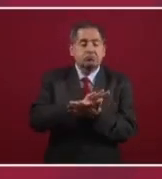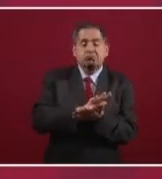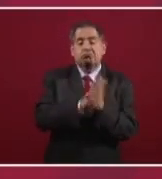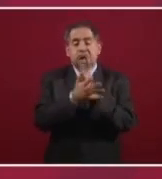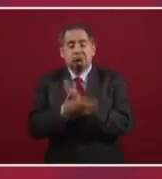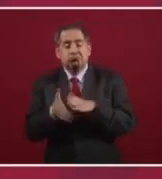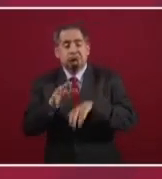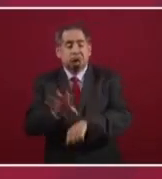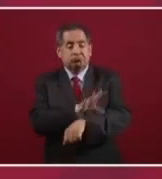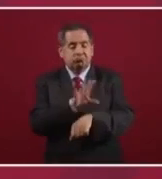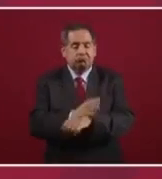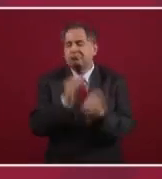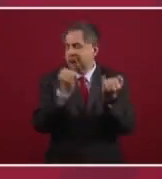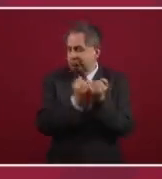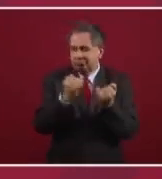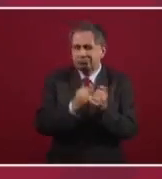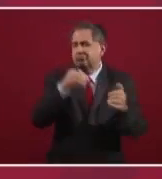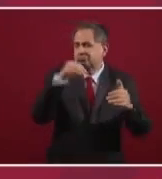otro fracaso.